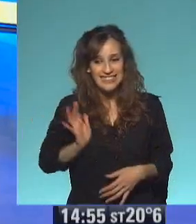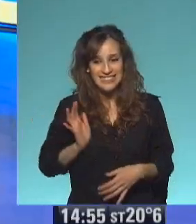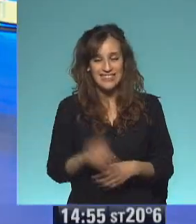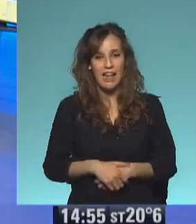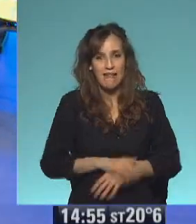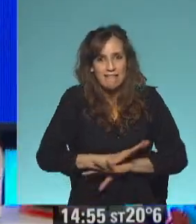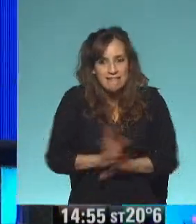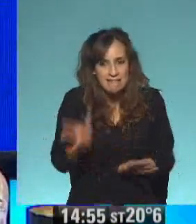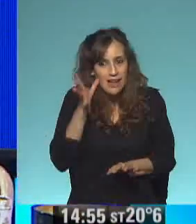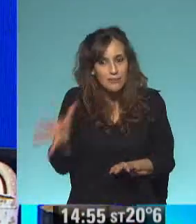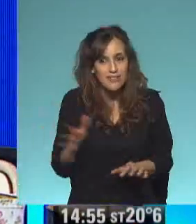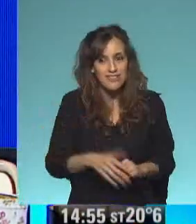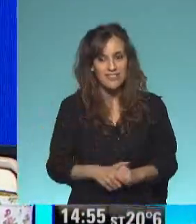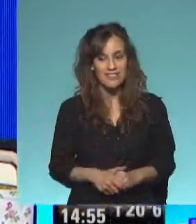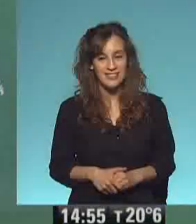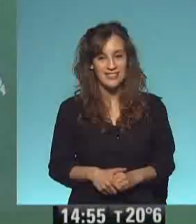Bueno, tenemos que seguir con la actividad.